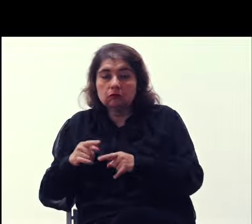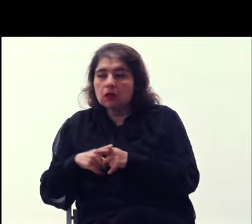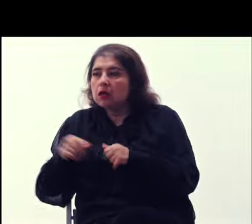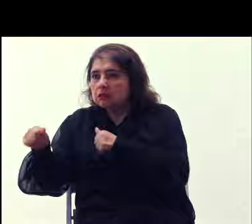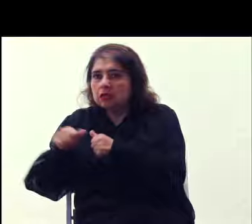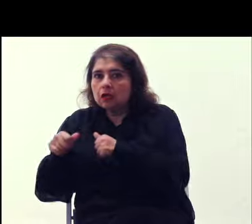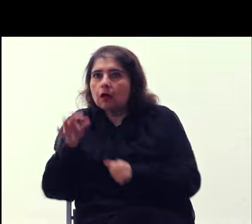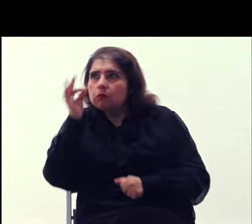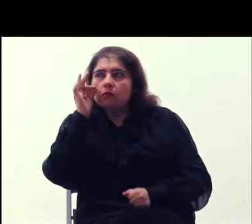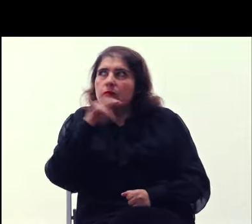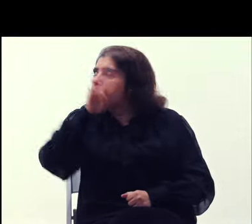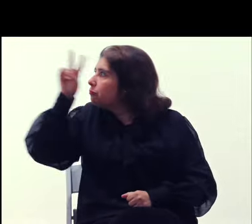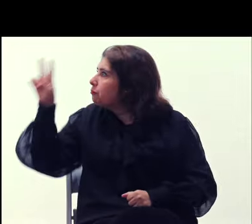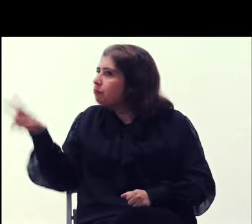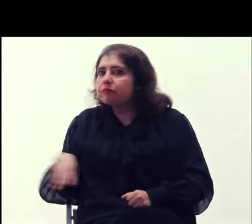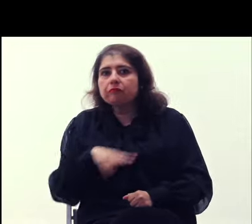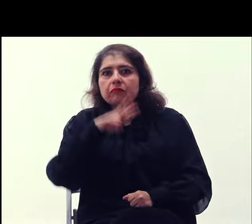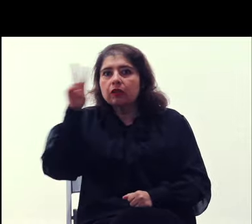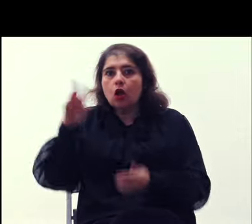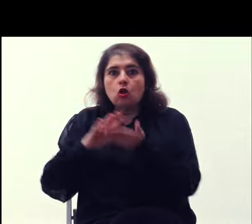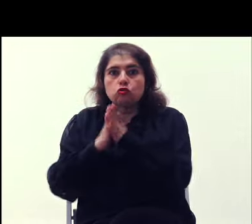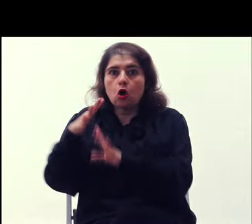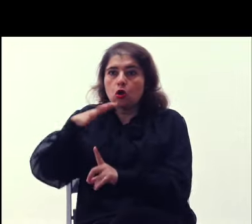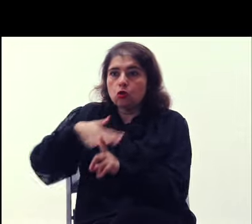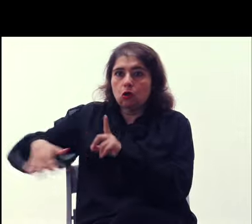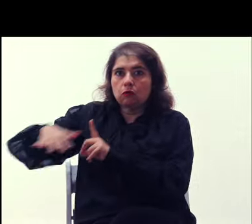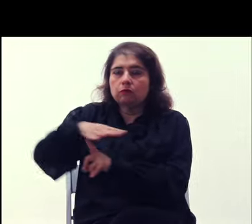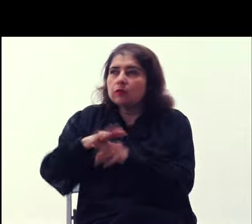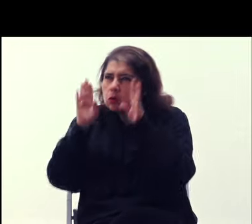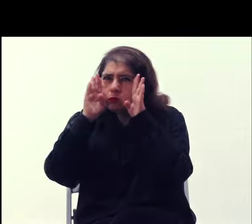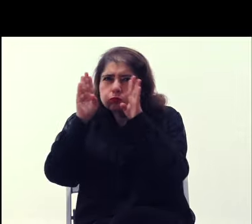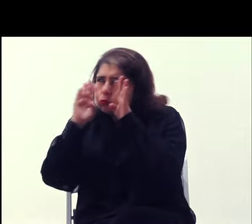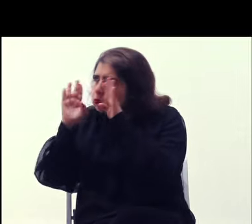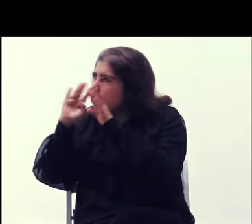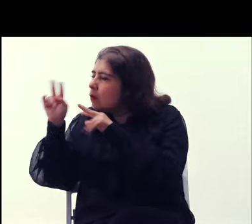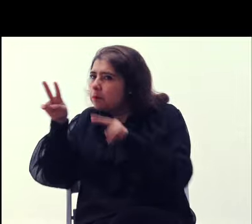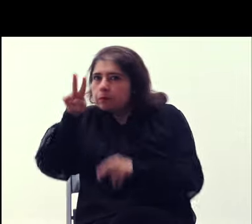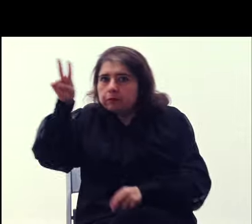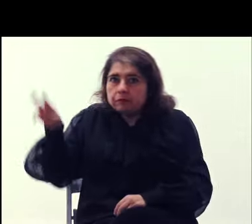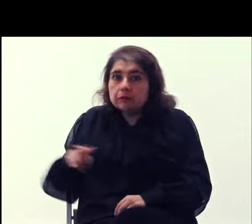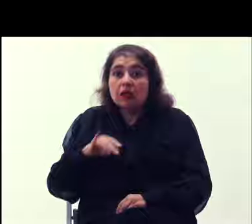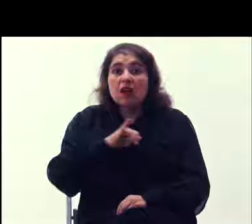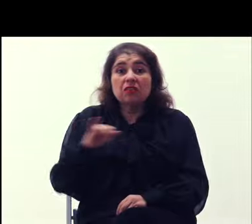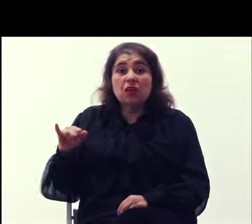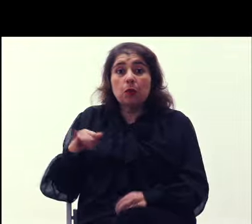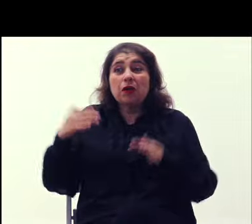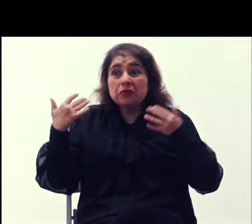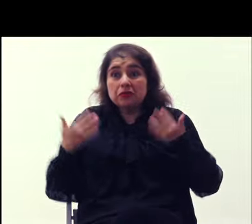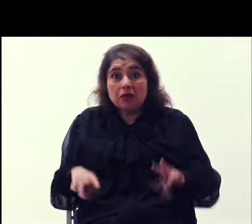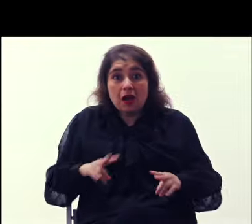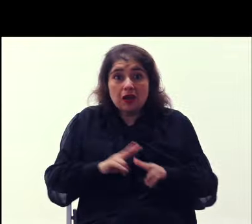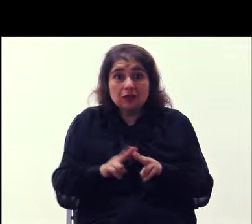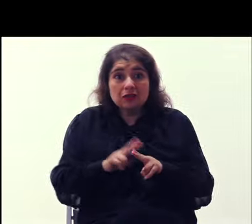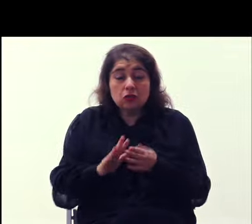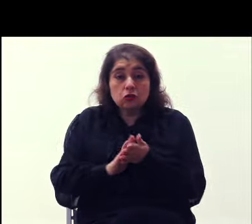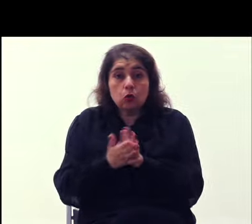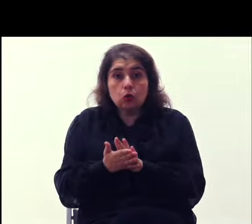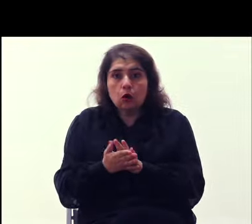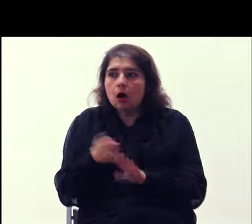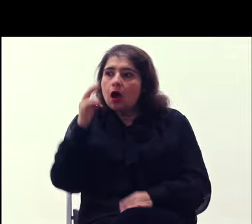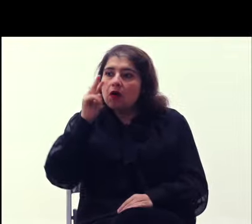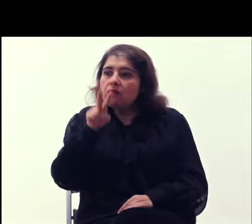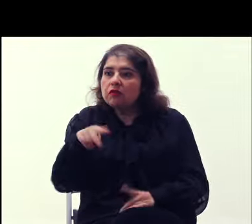jugar por ahí cerca. Me dedicaba a mirar todo lo que tenía alrededor con mucha atención. Entonces, cuando volví e hice